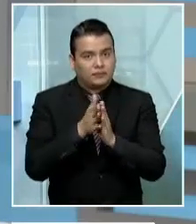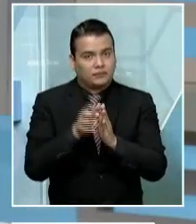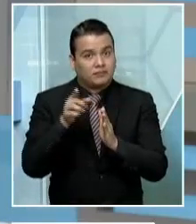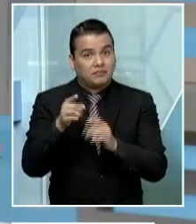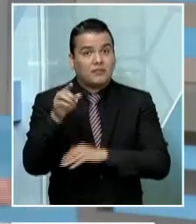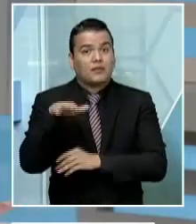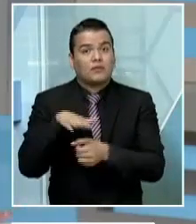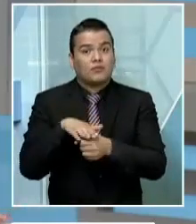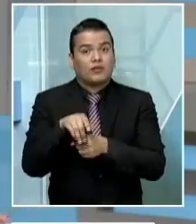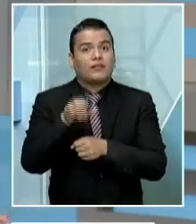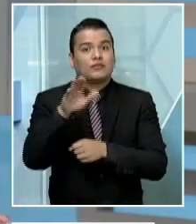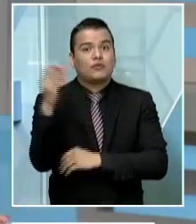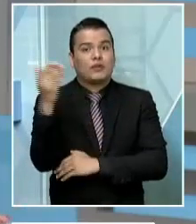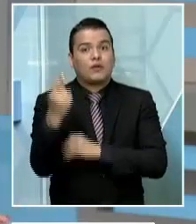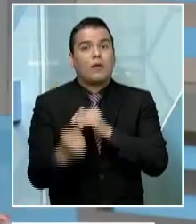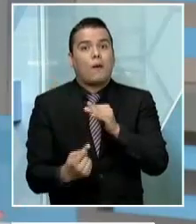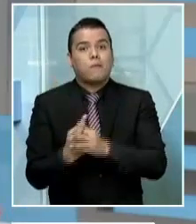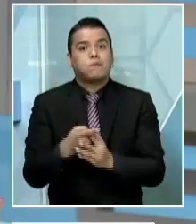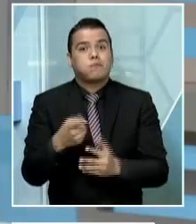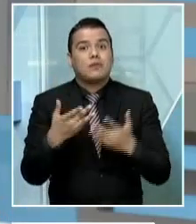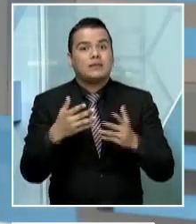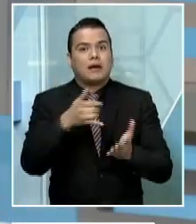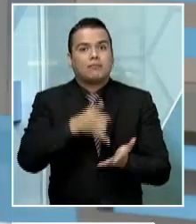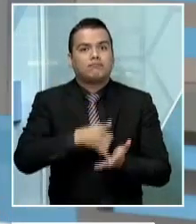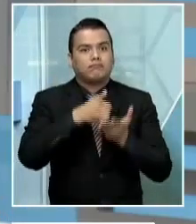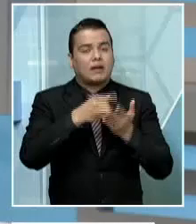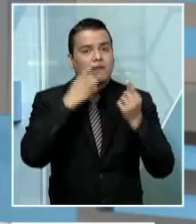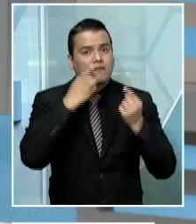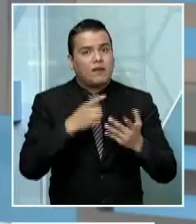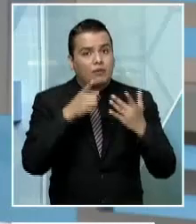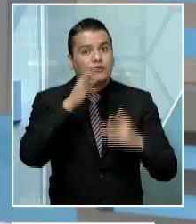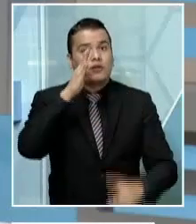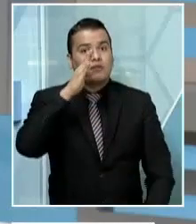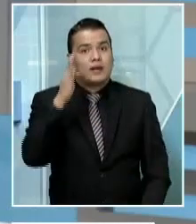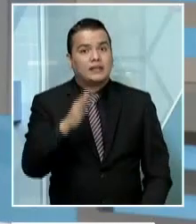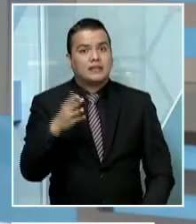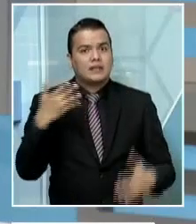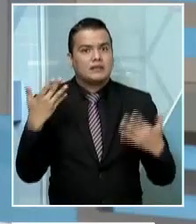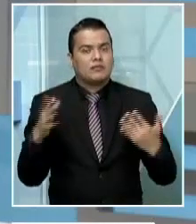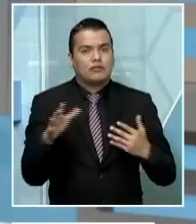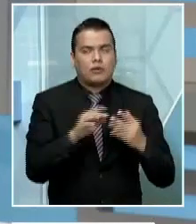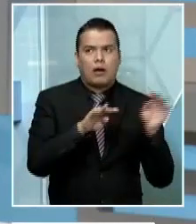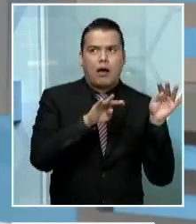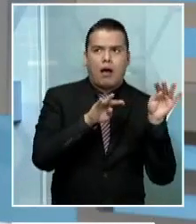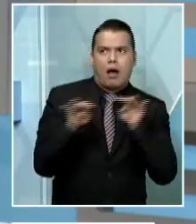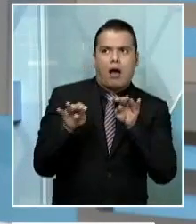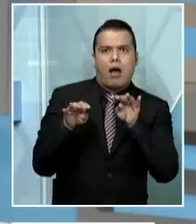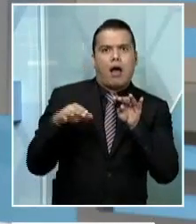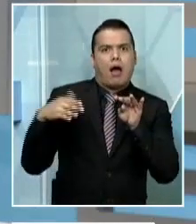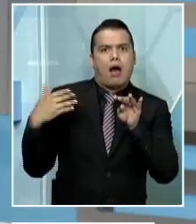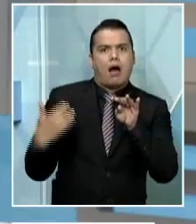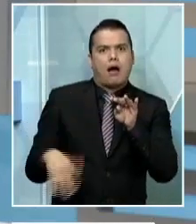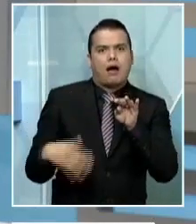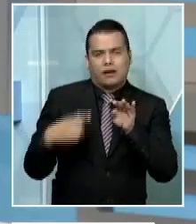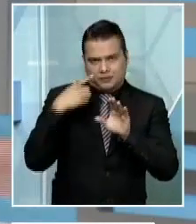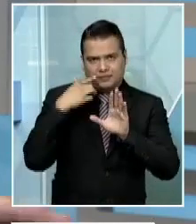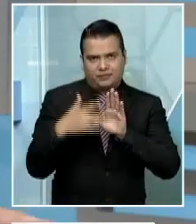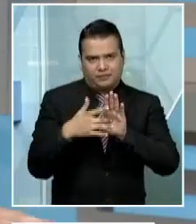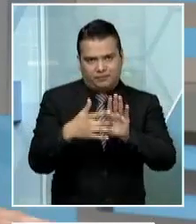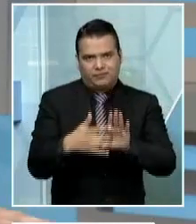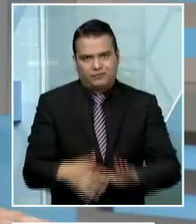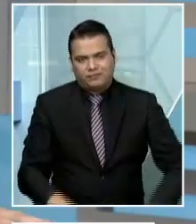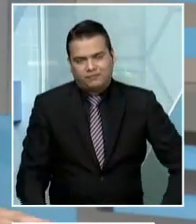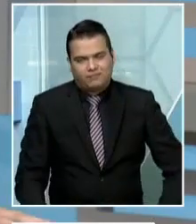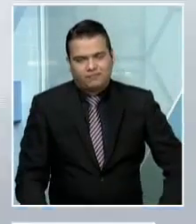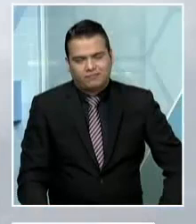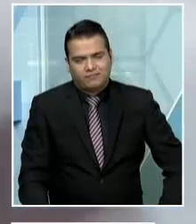noticia. Una película realizada en Buenaventura se ha convertido en todo un suceso luego de que ganara el Festival de Cine Florianópolis Audiovisual realizado en